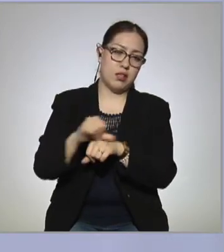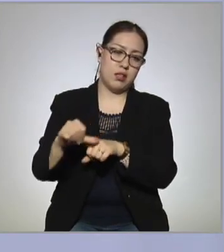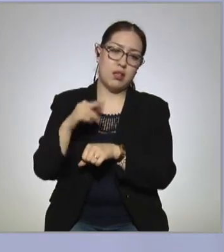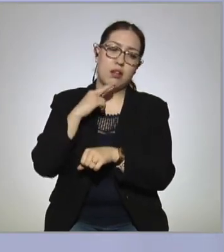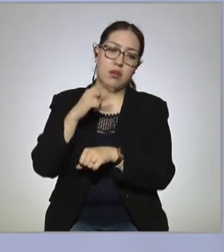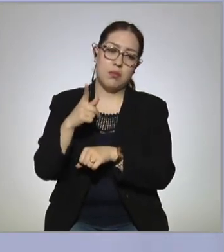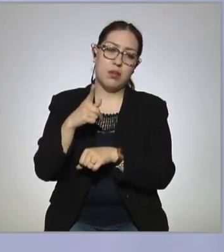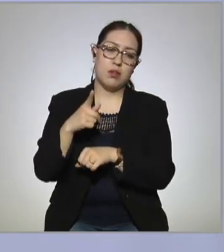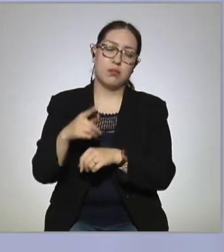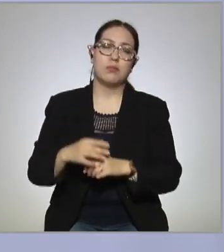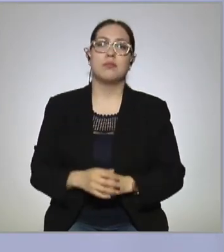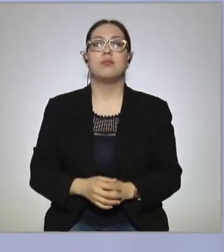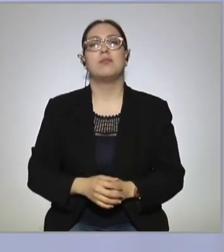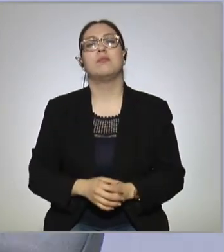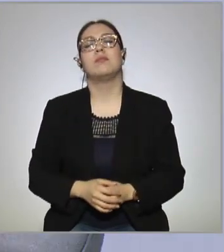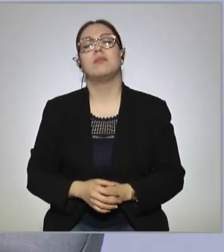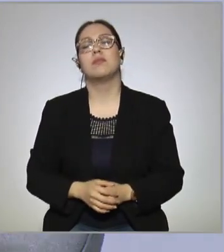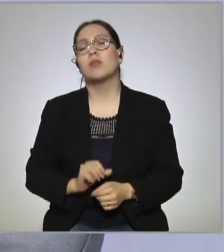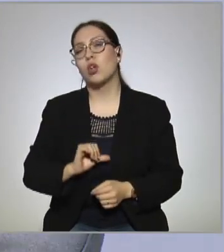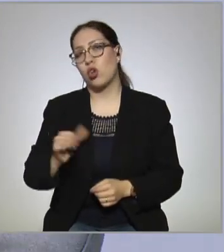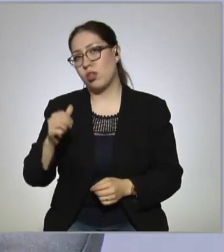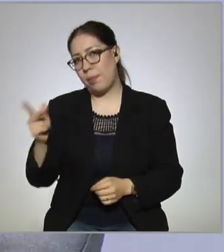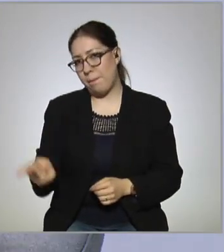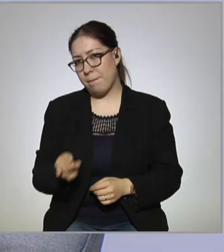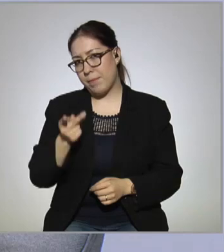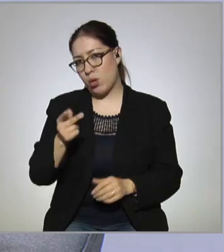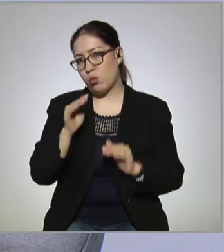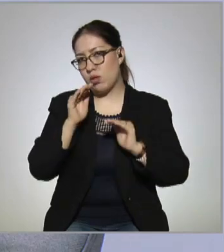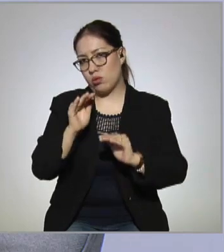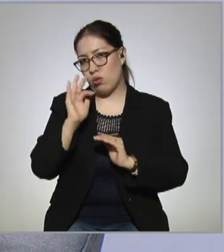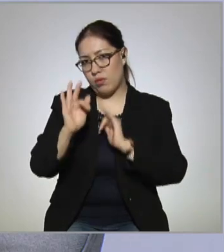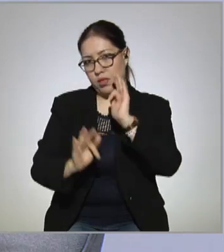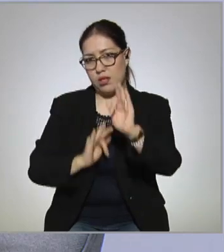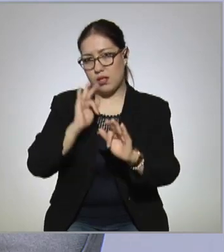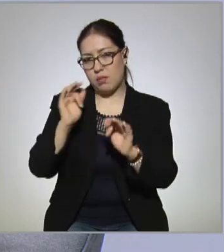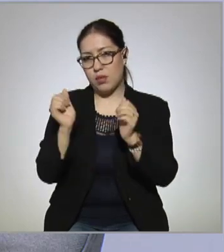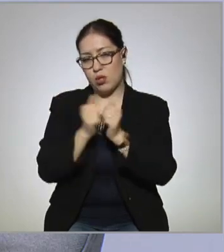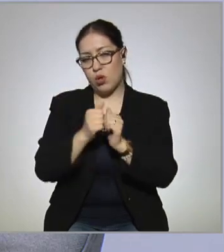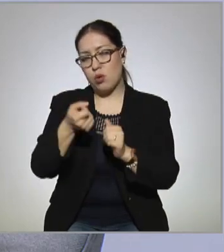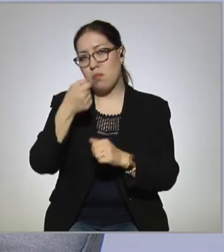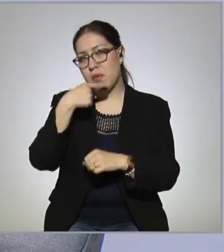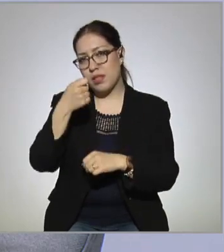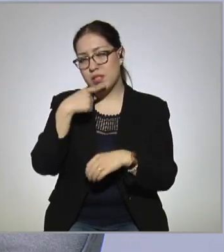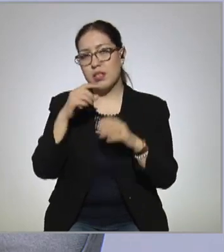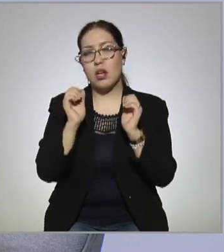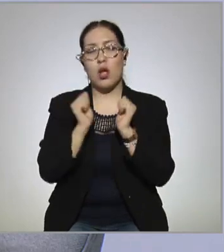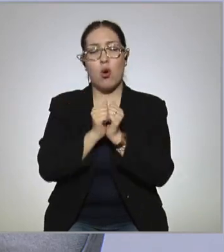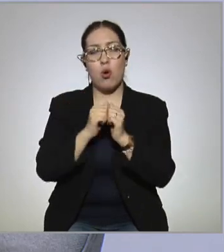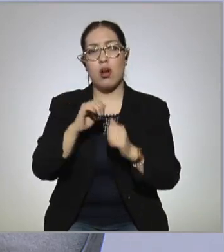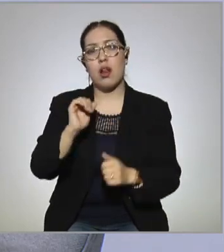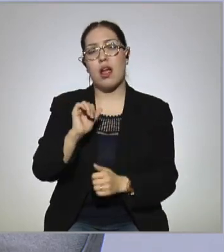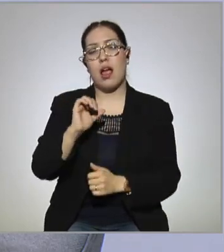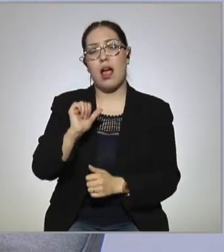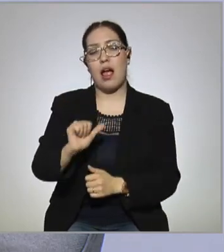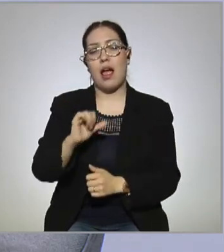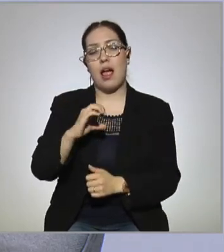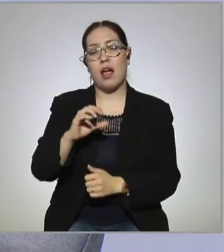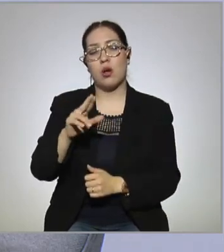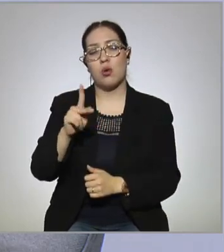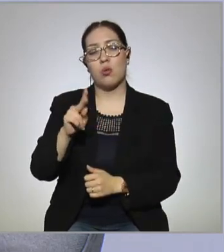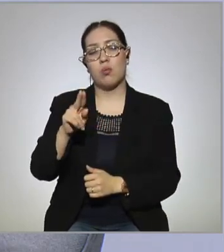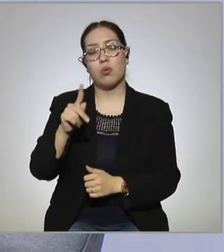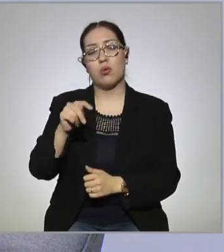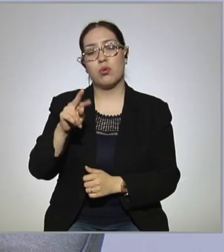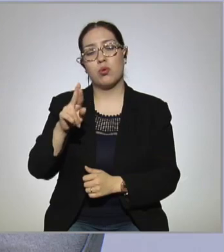el programa prequirúrgico. Bien, preguntan también las personas sobre el tratamiento con medicina alternativa o acupuntura. Y bueno, pues básicamente yo manejo